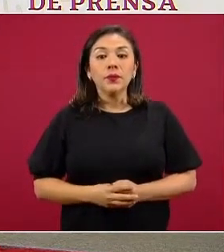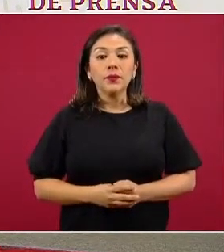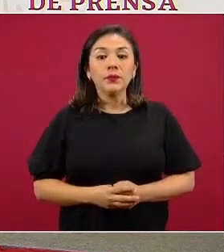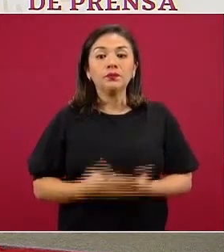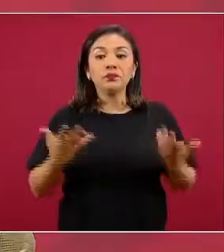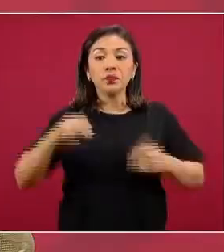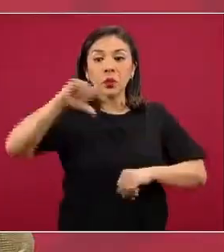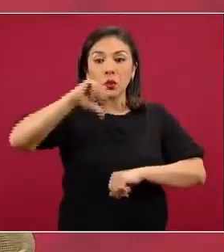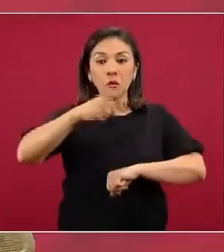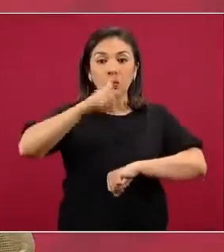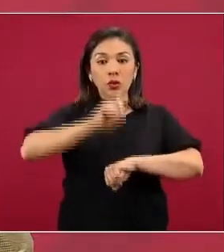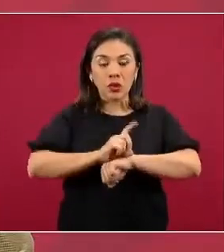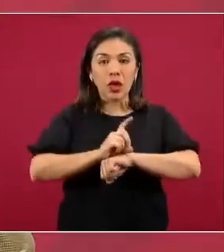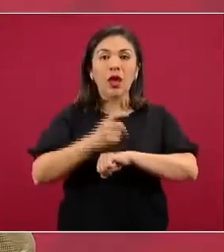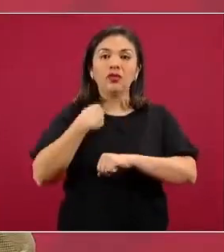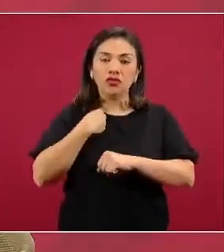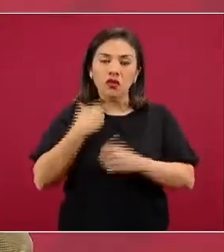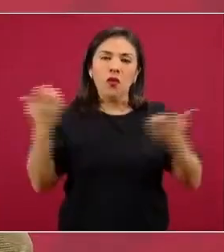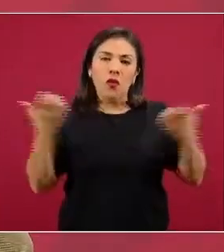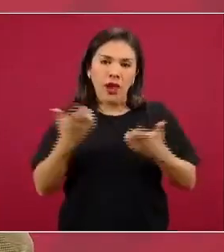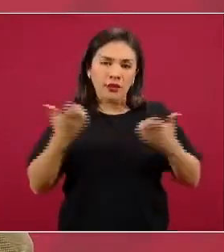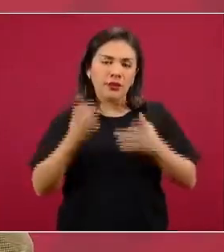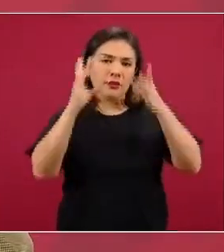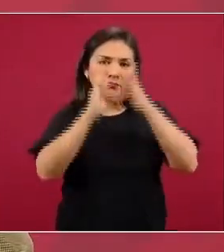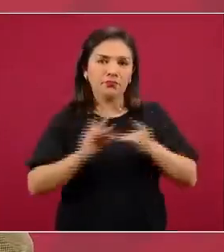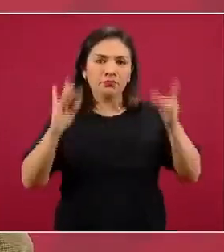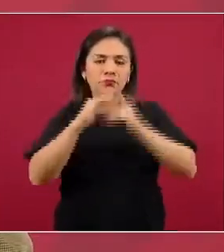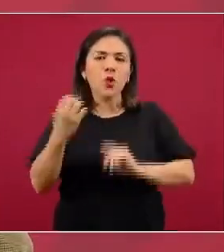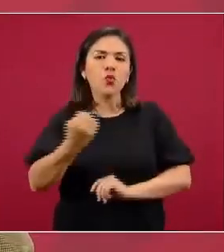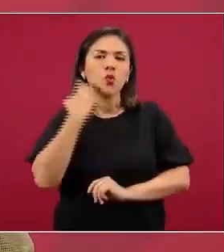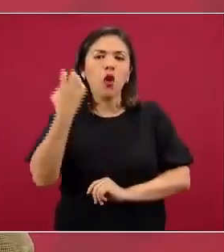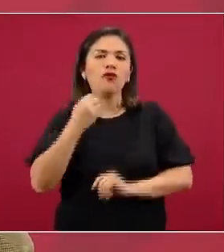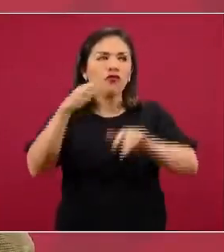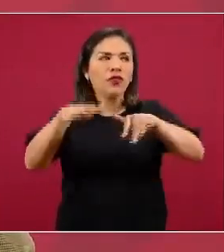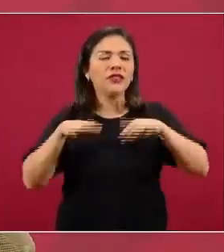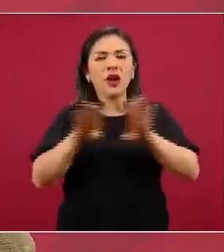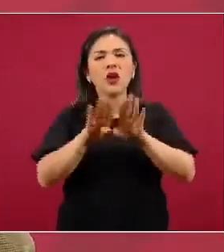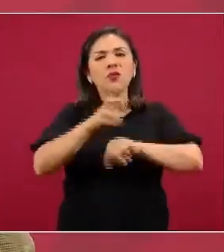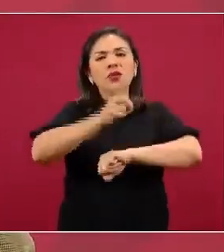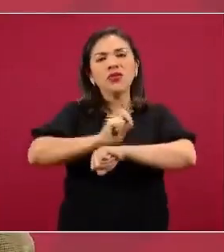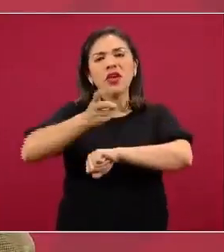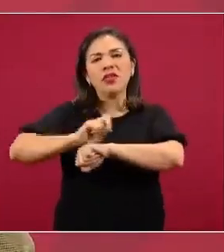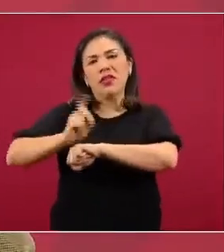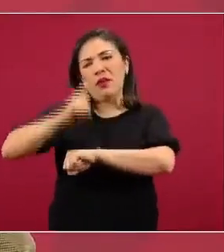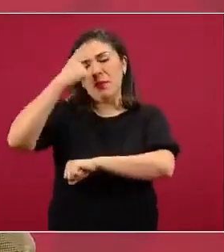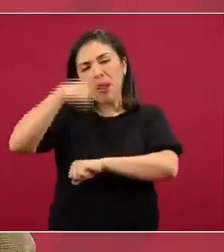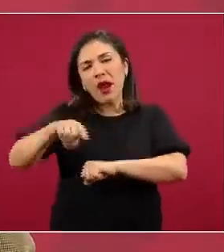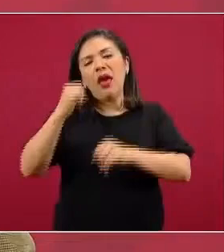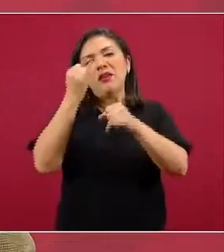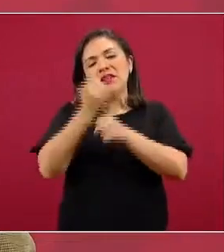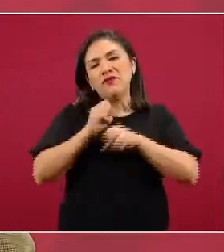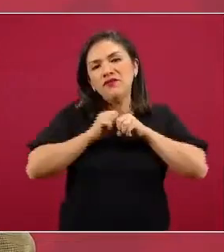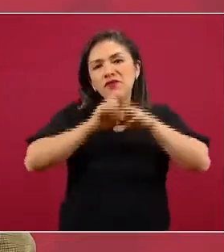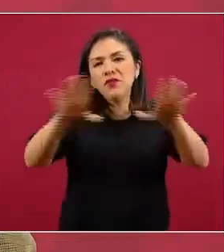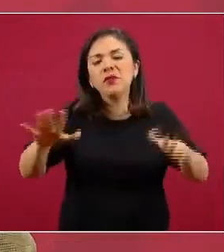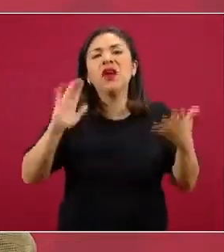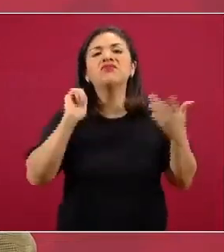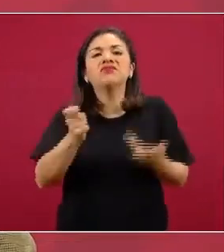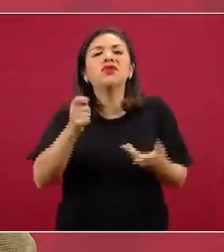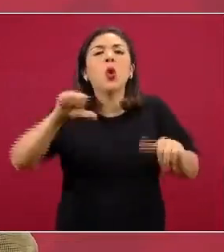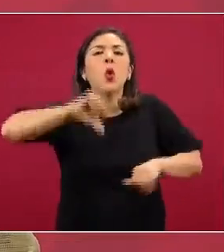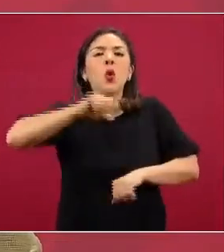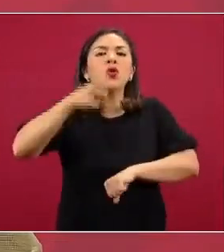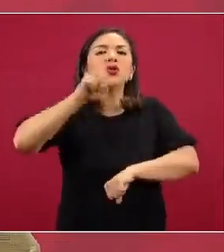y el día de hoy vengo a presentar la conferencia vespertina diaria para informar del estatus o